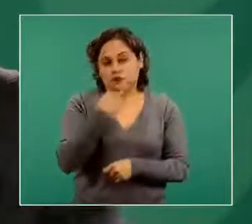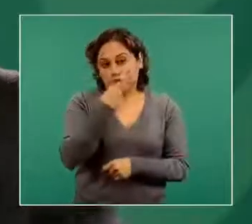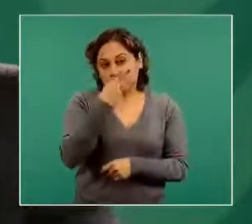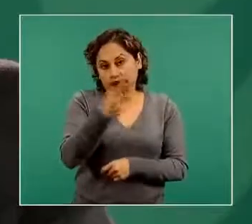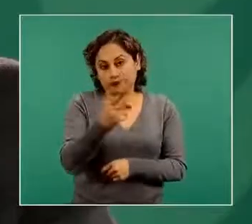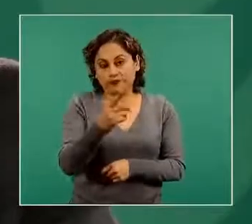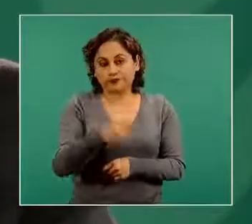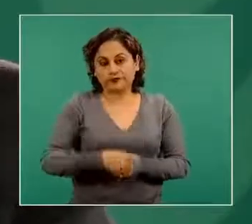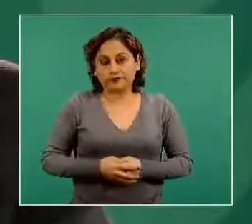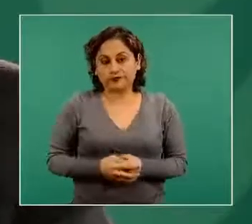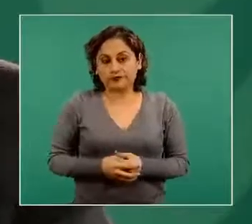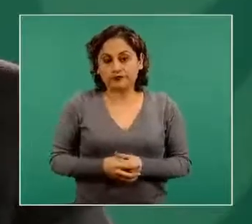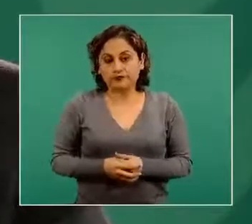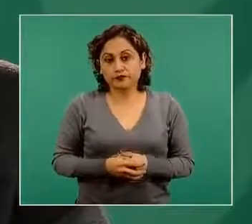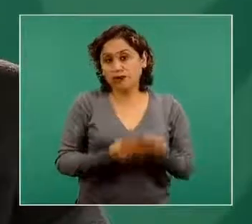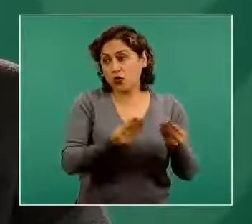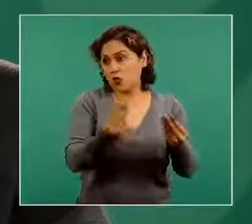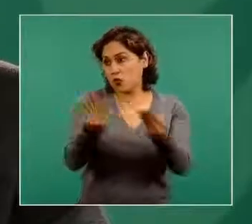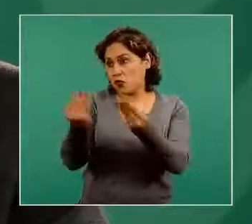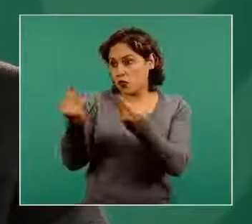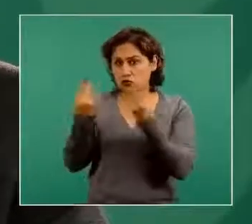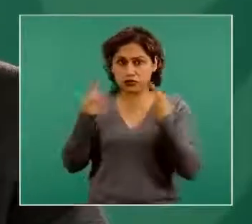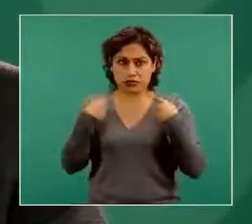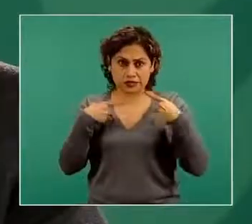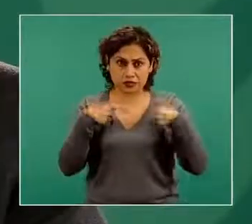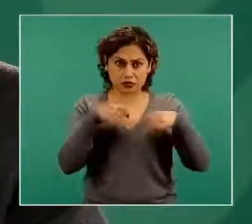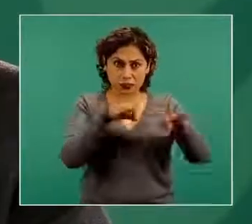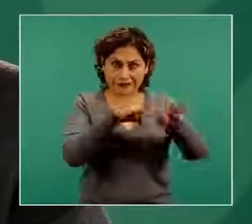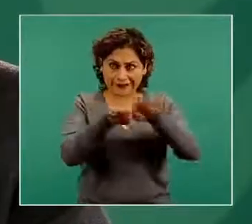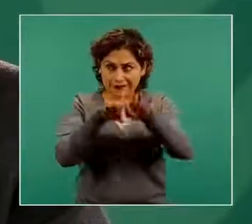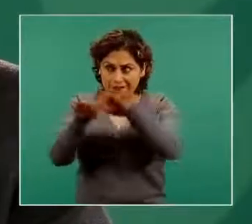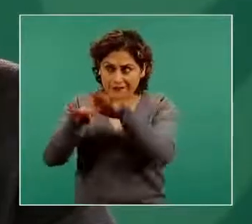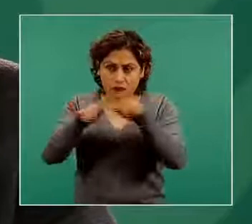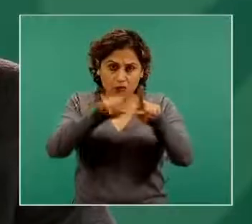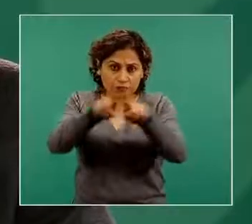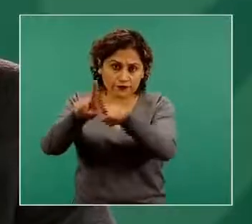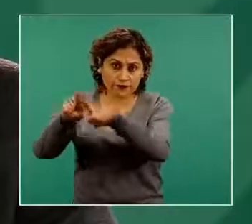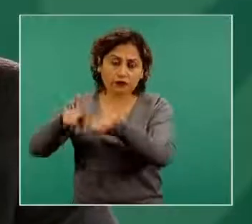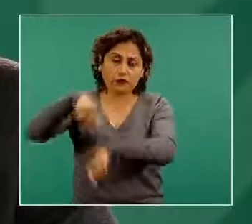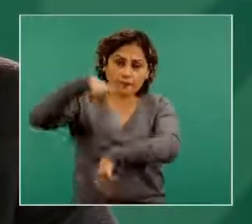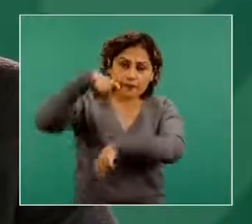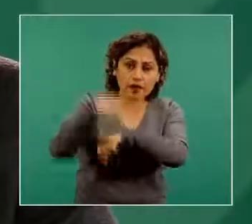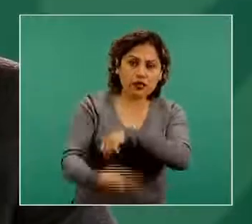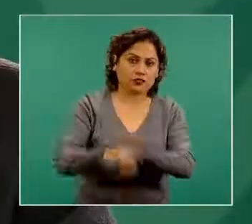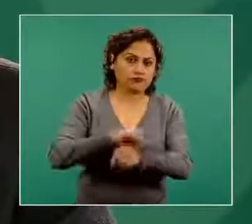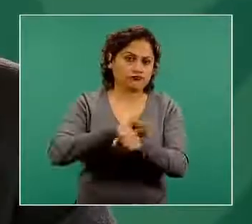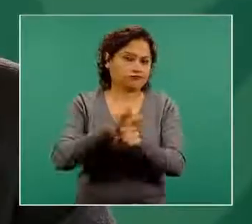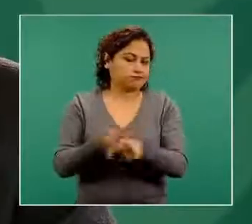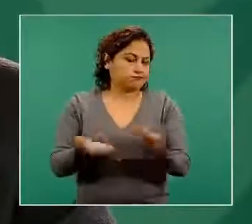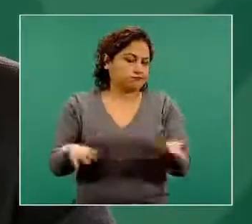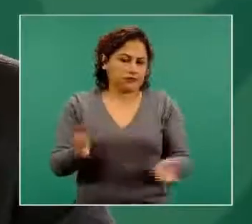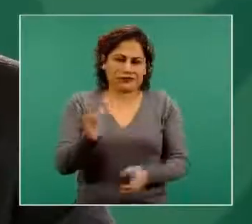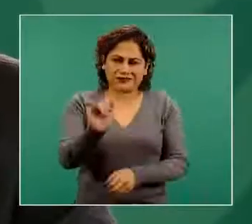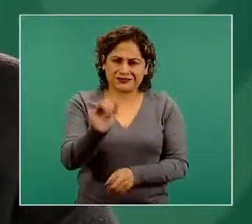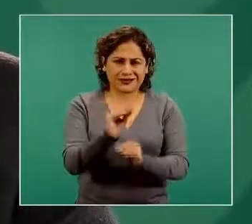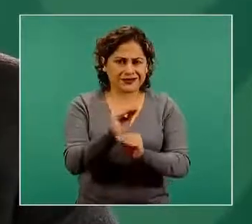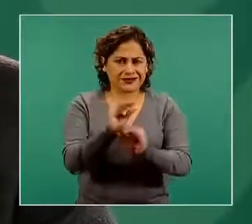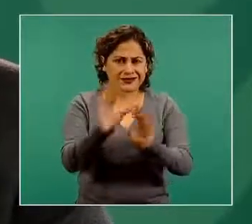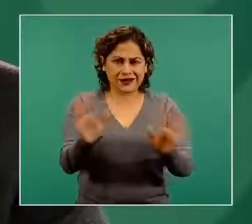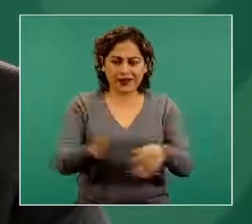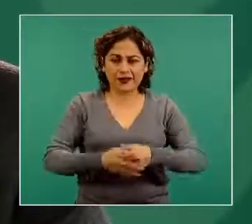ocupaciones en las que las personas podrían estar en riesgo de exposición al virus SARS-CoV-2. No hay duda alguna, no hay duda